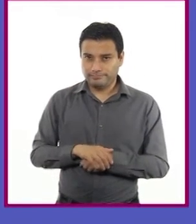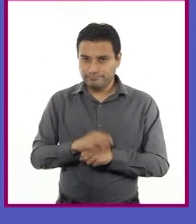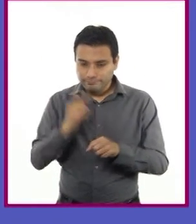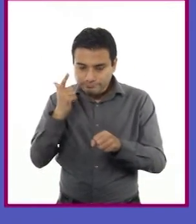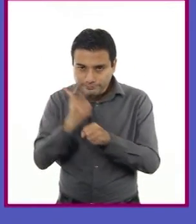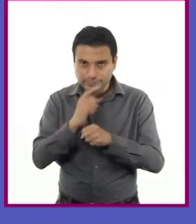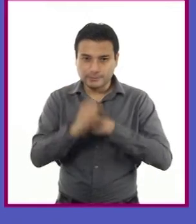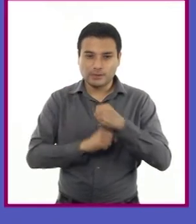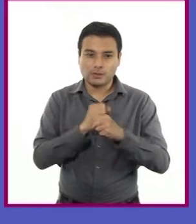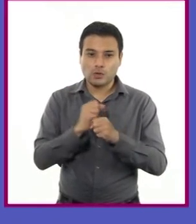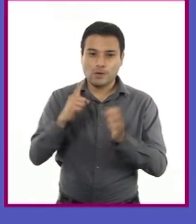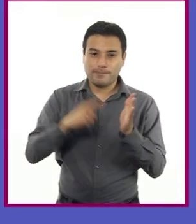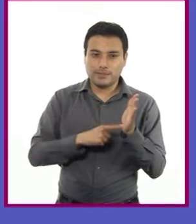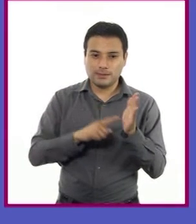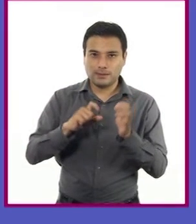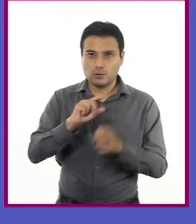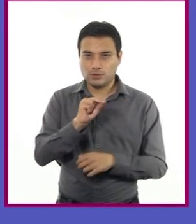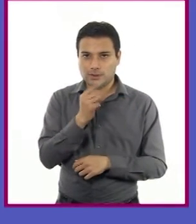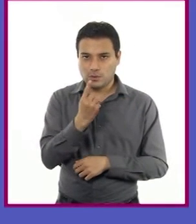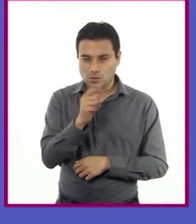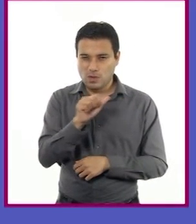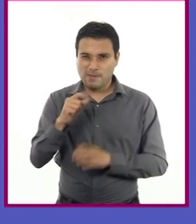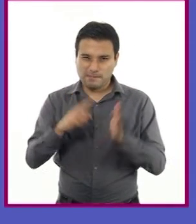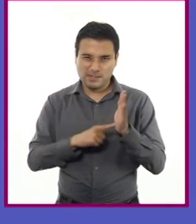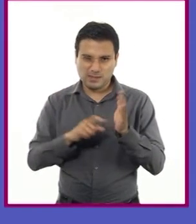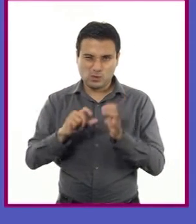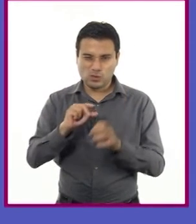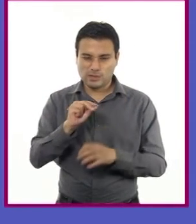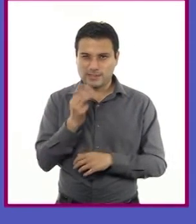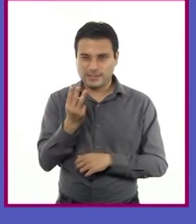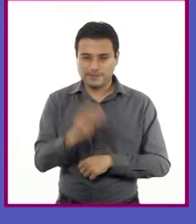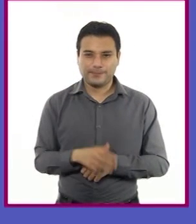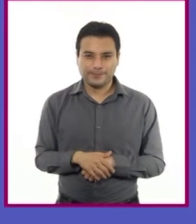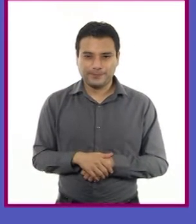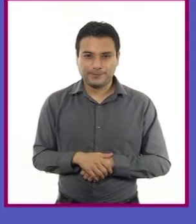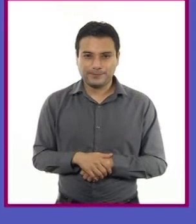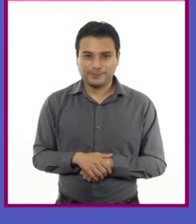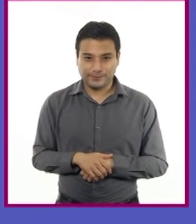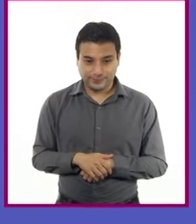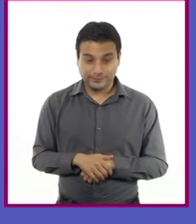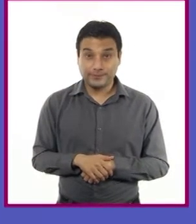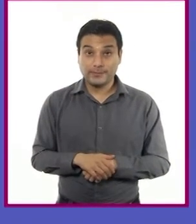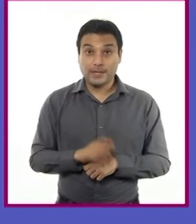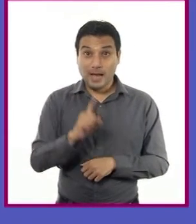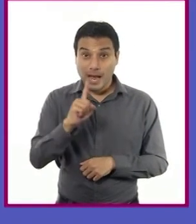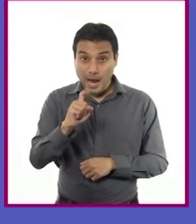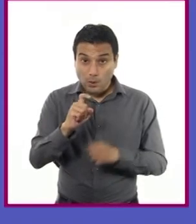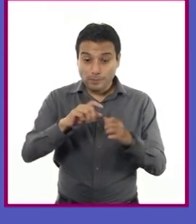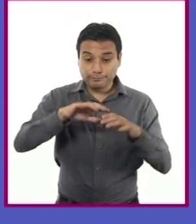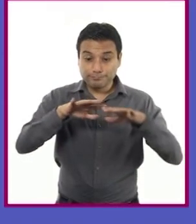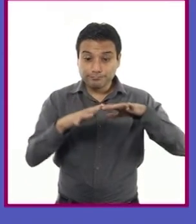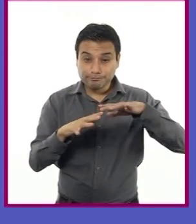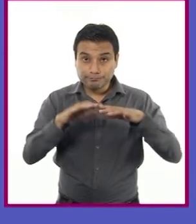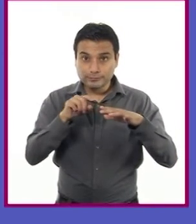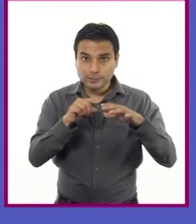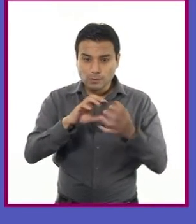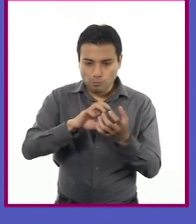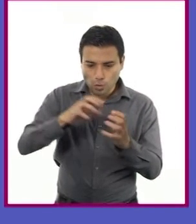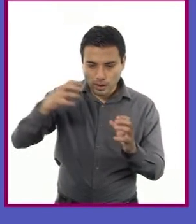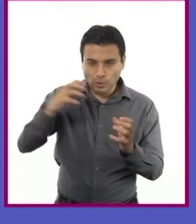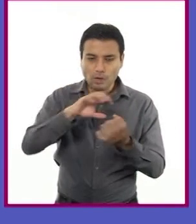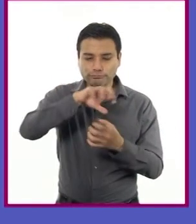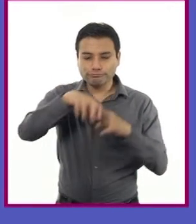1781 y 1783. En estado líquido, estas moléculas están apiñadas en forma